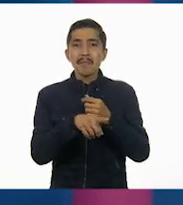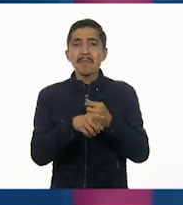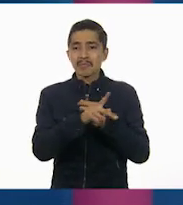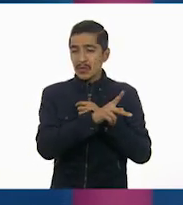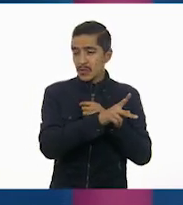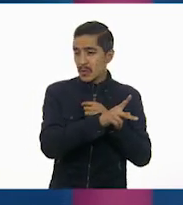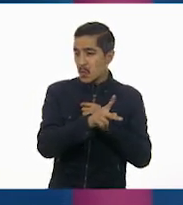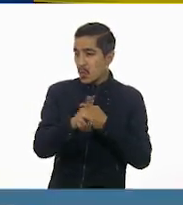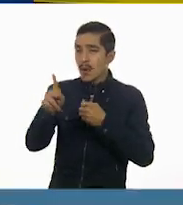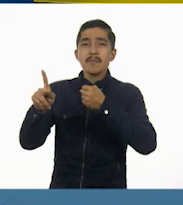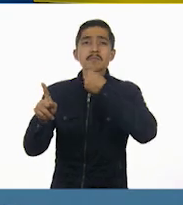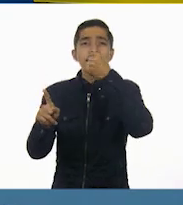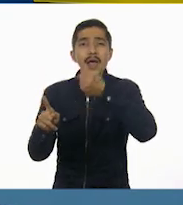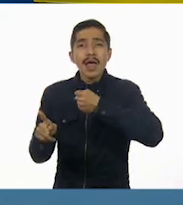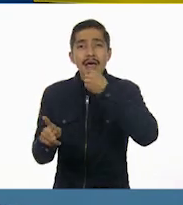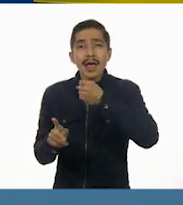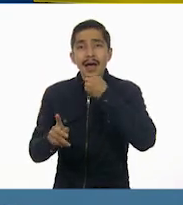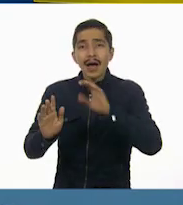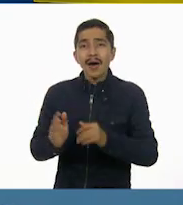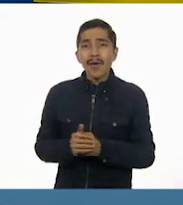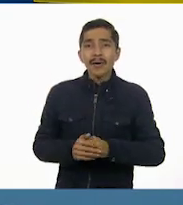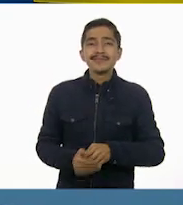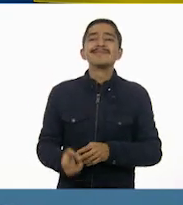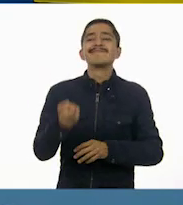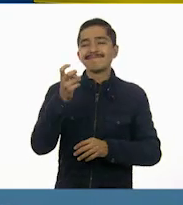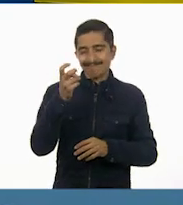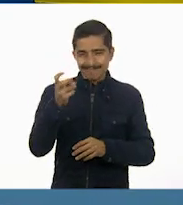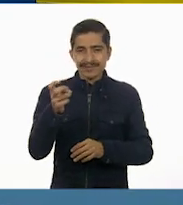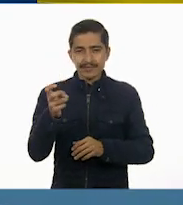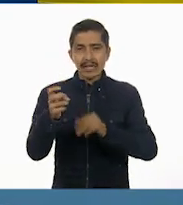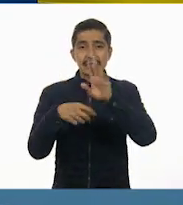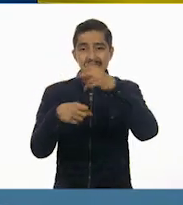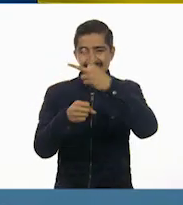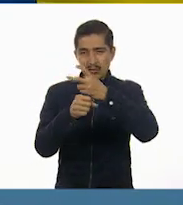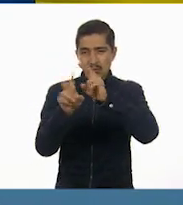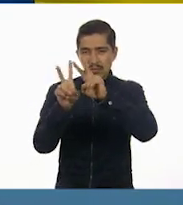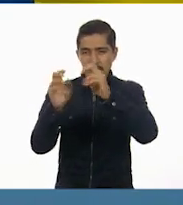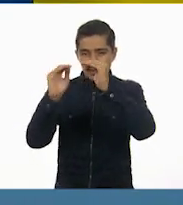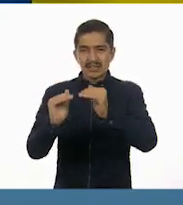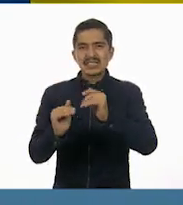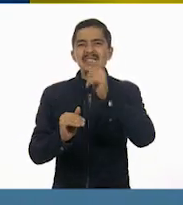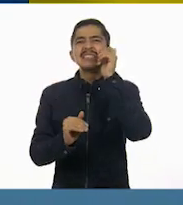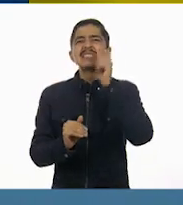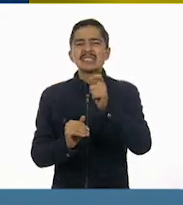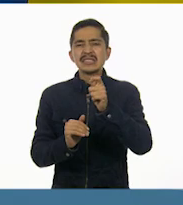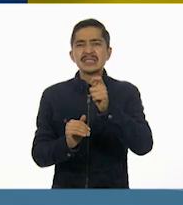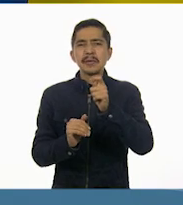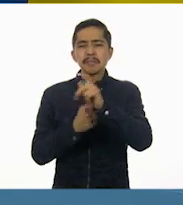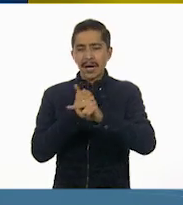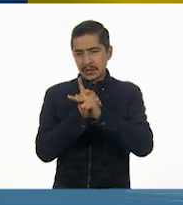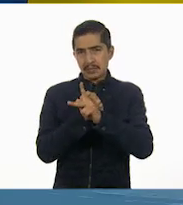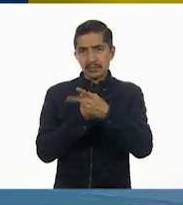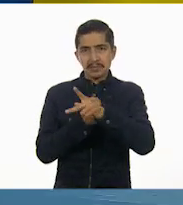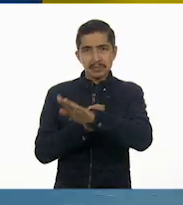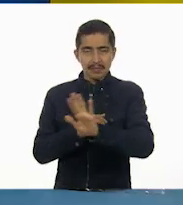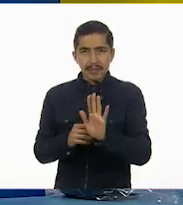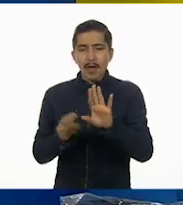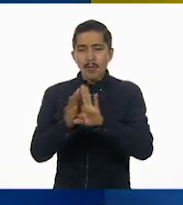mayoría. Exacto. Nuestro siguiente subtema es la República. El día de hoy investigaremos